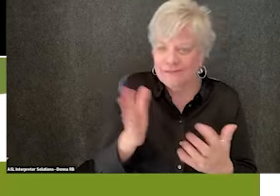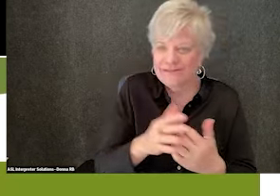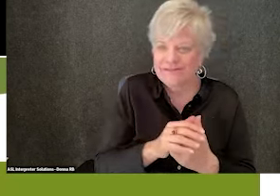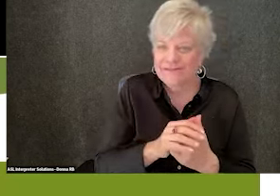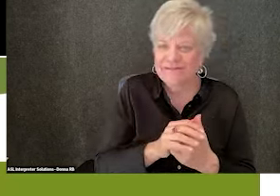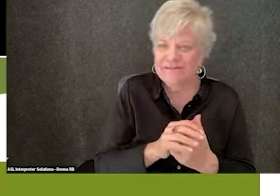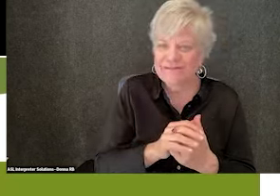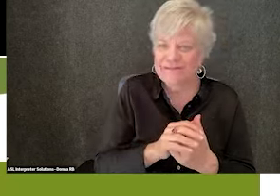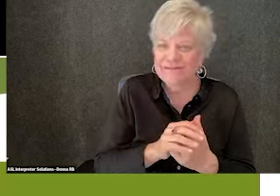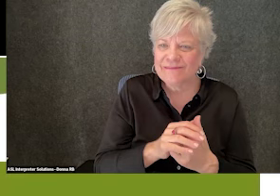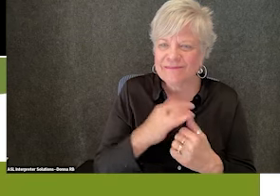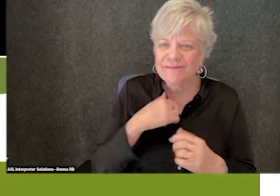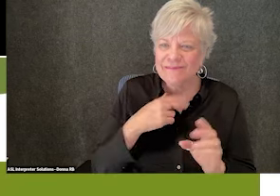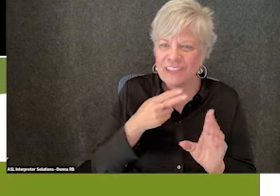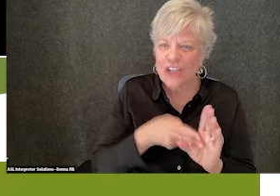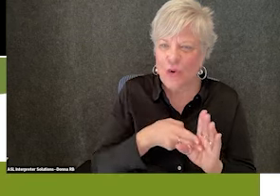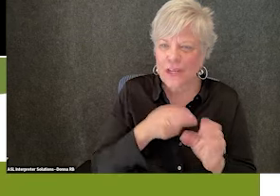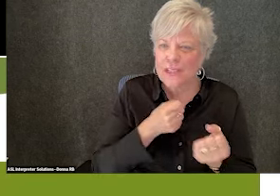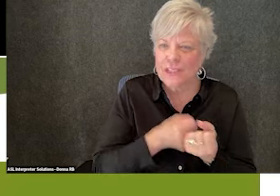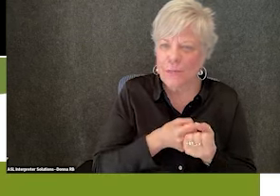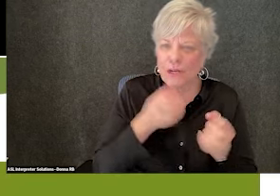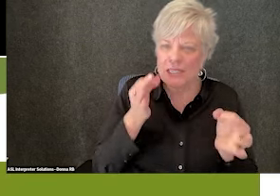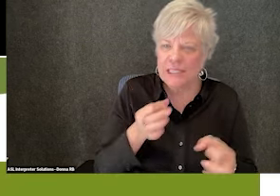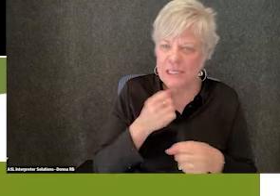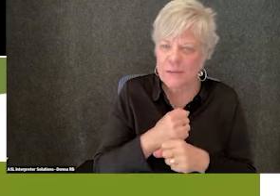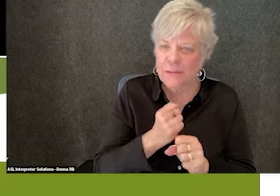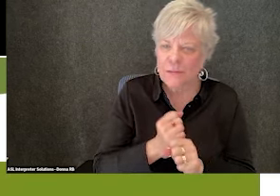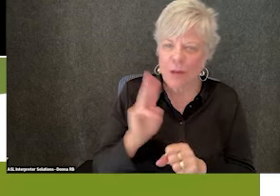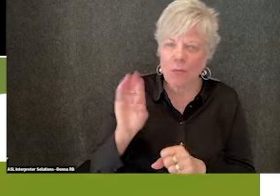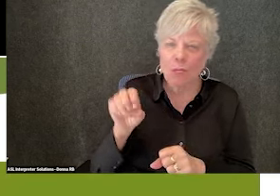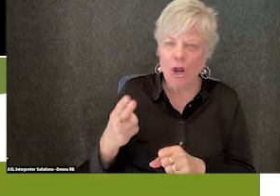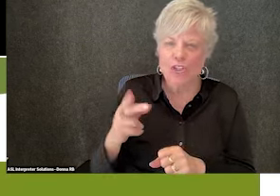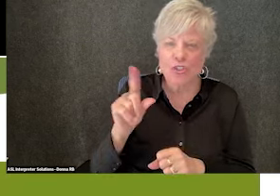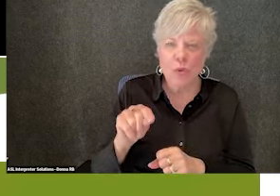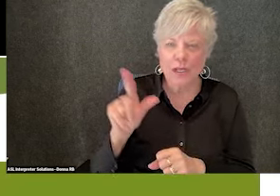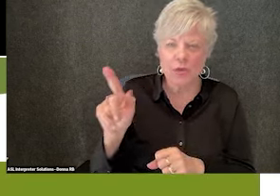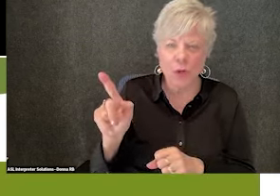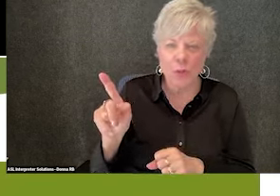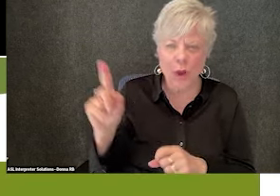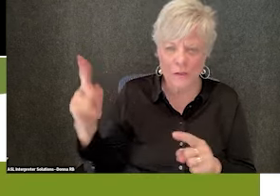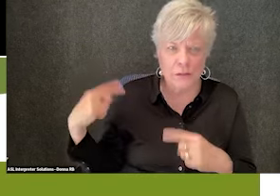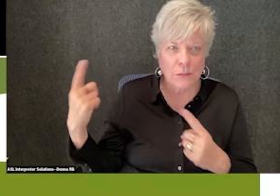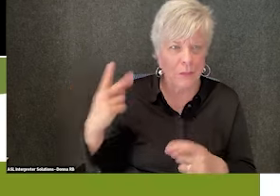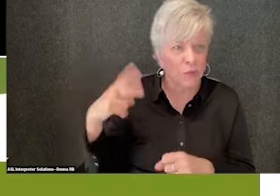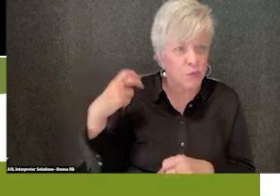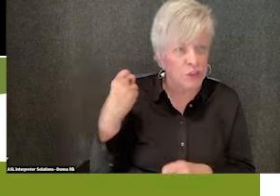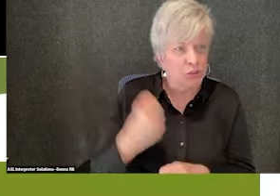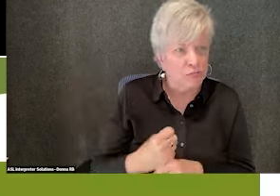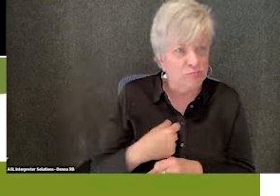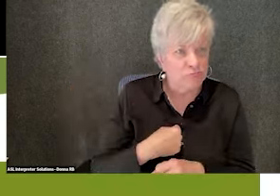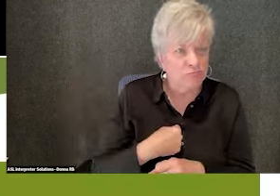de decisiones con apoyo, 3, o sea, casi 4 años. Uy, mucho tiempo ya.